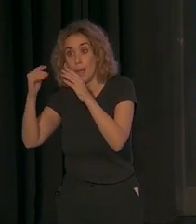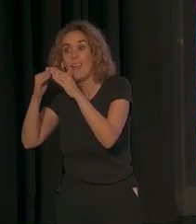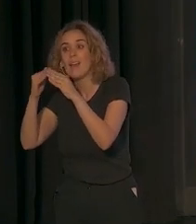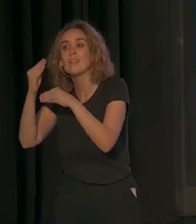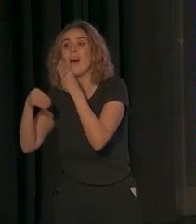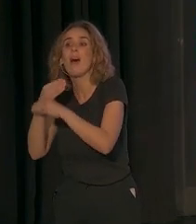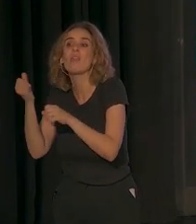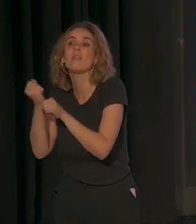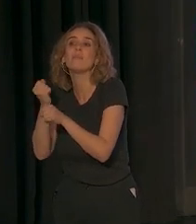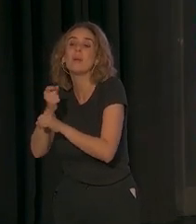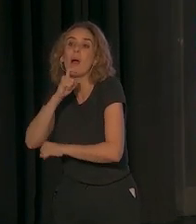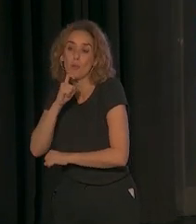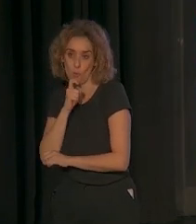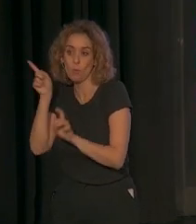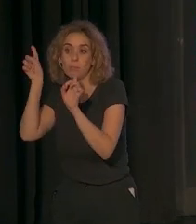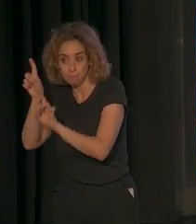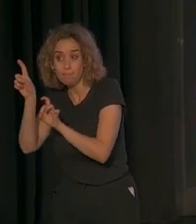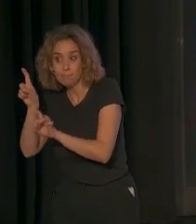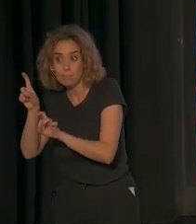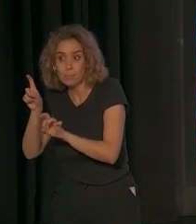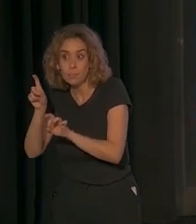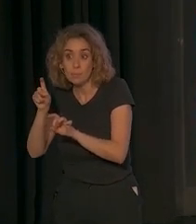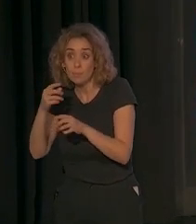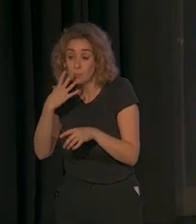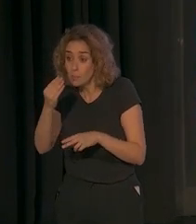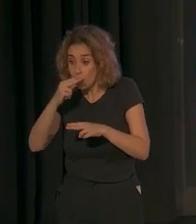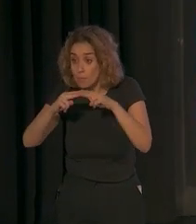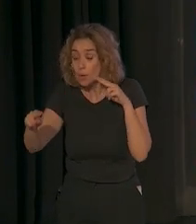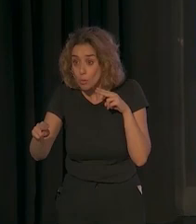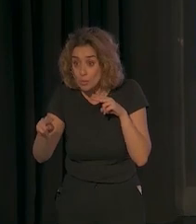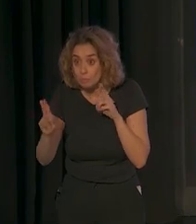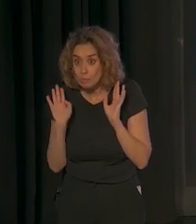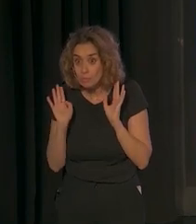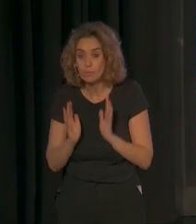también. No sé si he contestado a la pregunta.